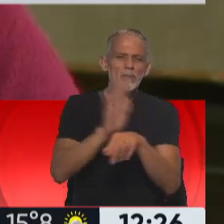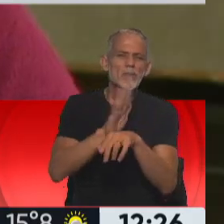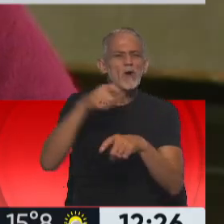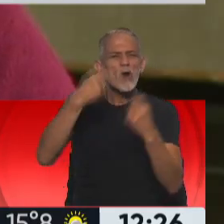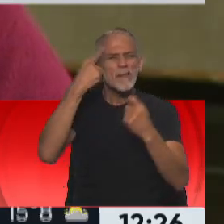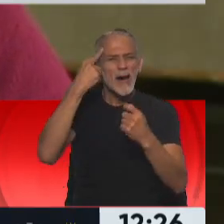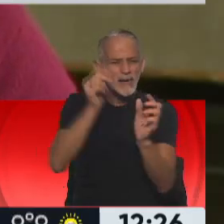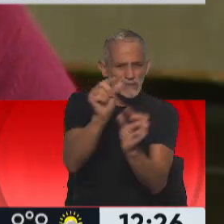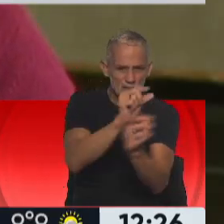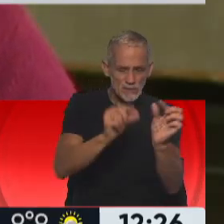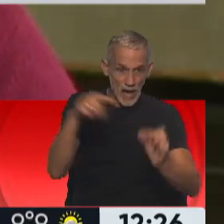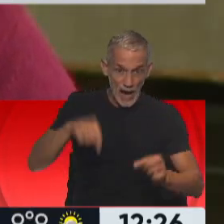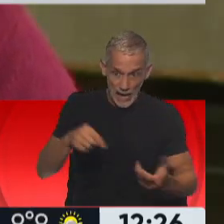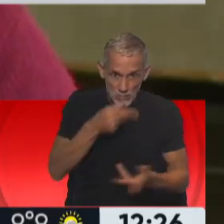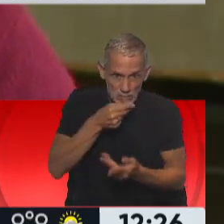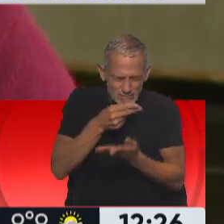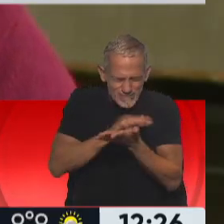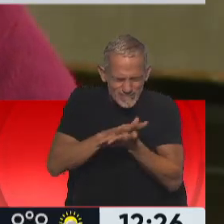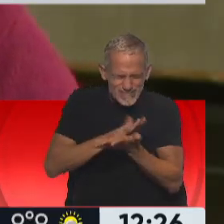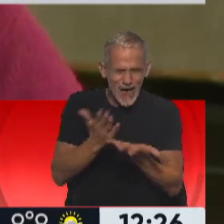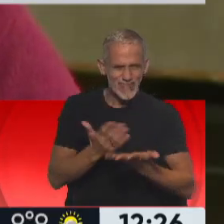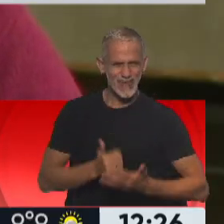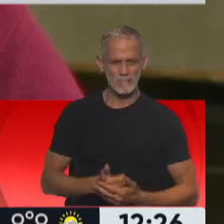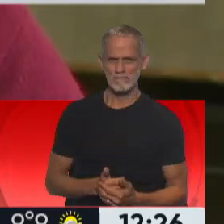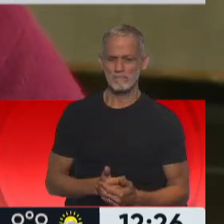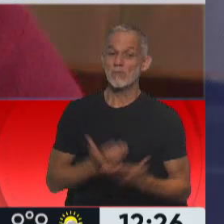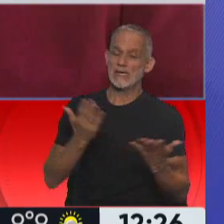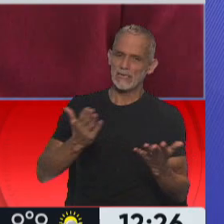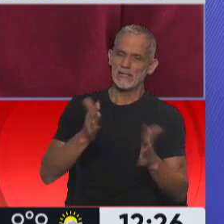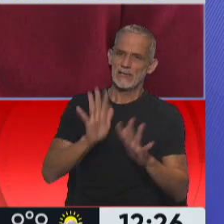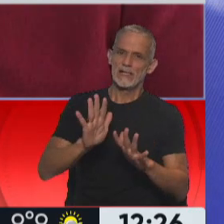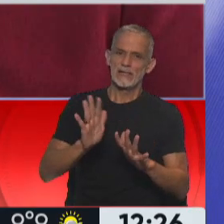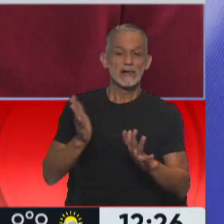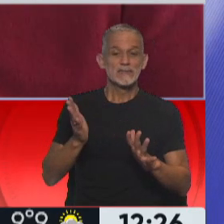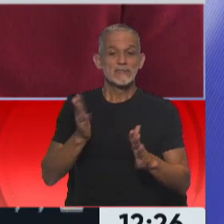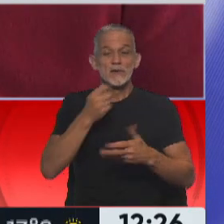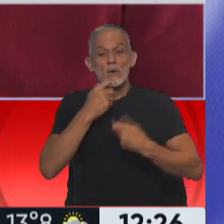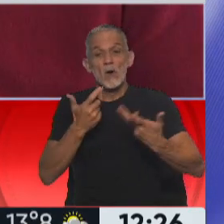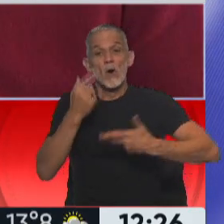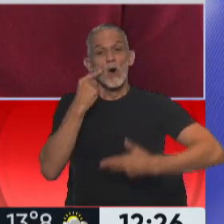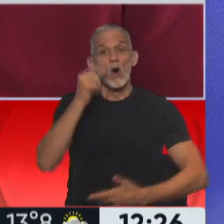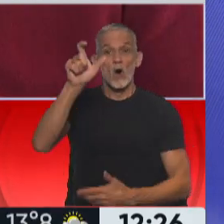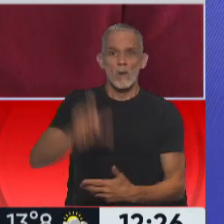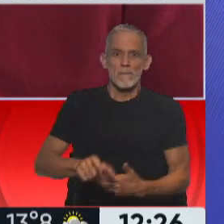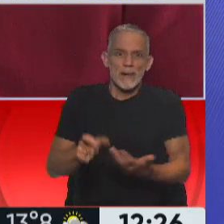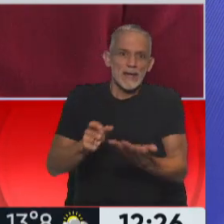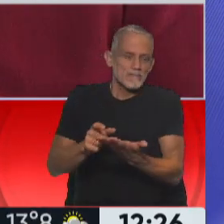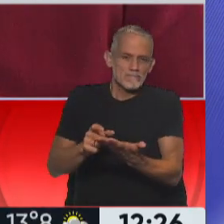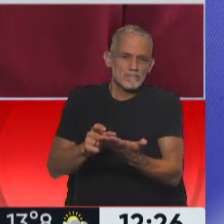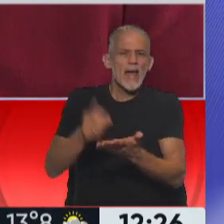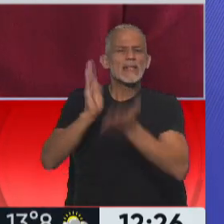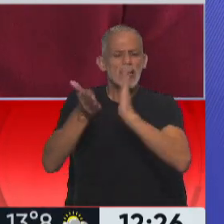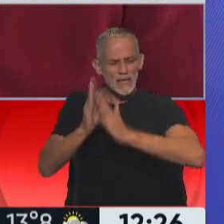este caso no hay ninguna. Ahora, doctor, un caso así, en el que un hombre que está siendo